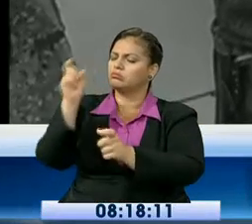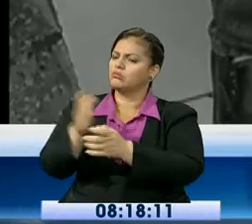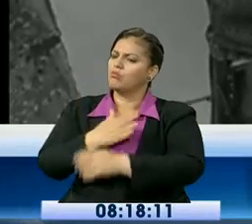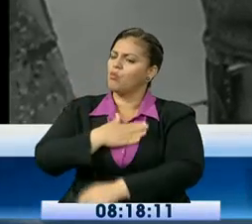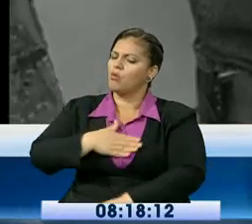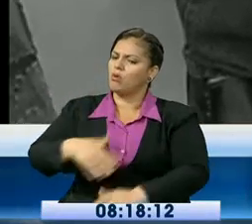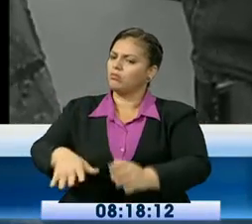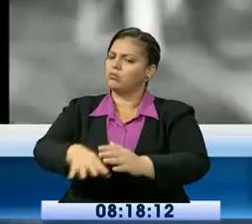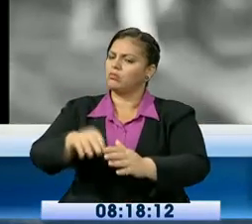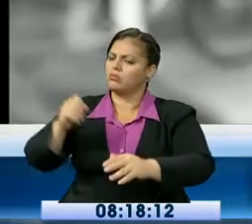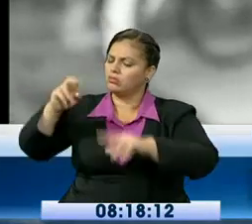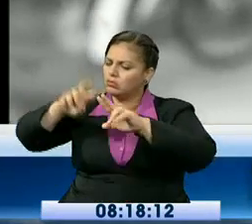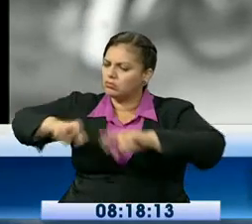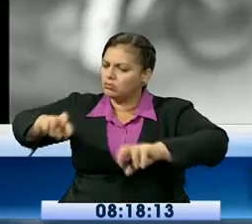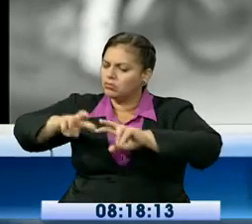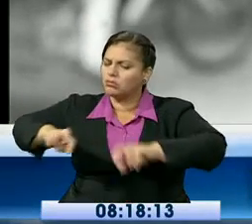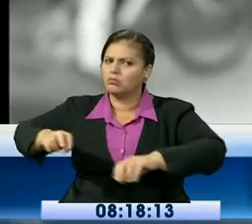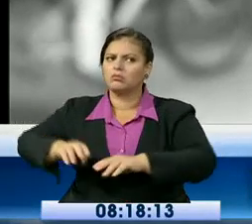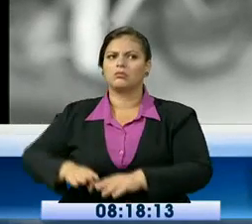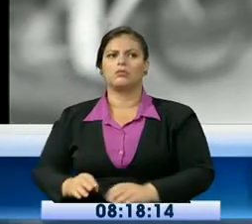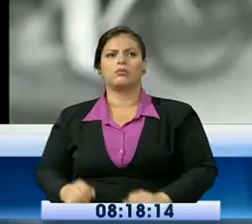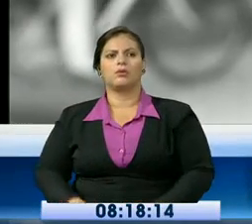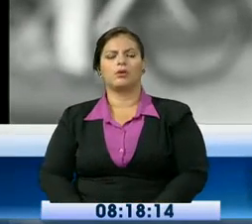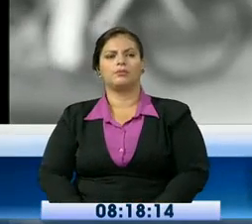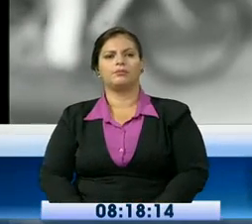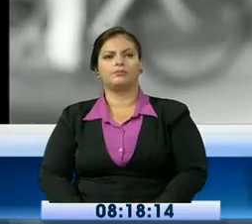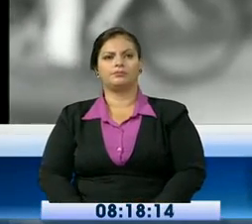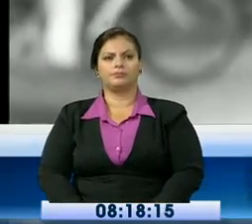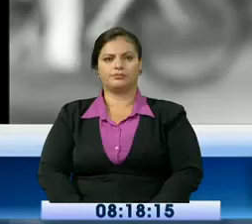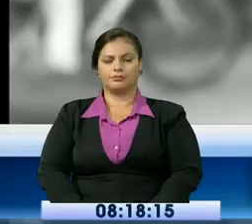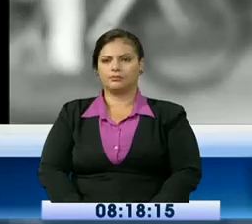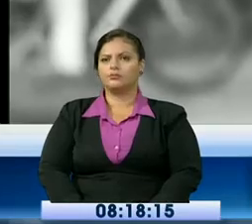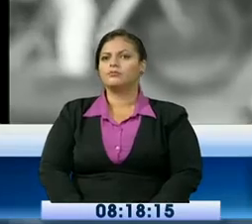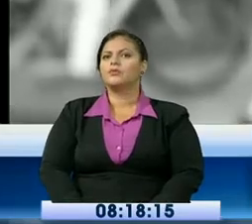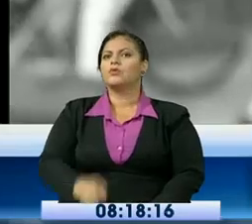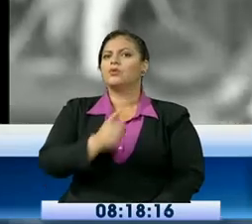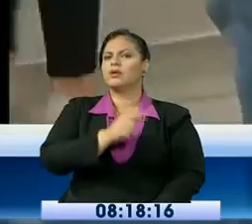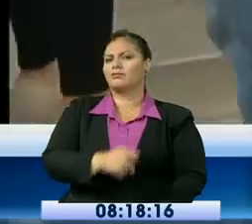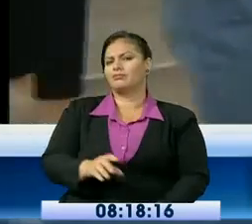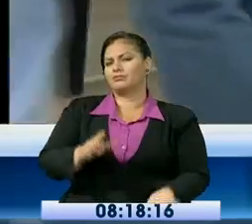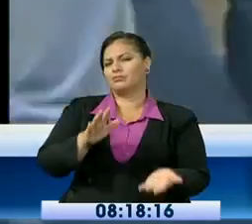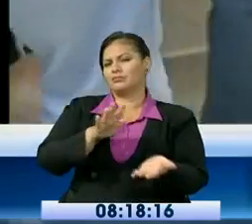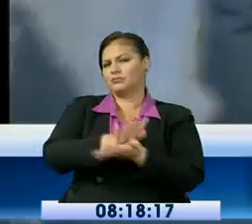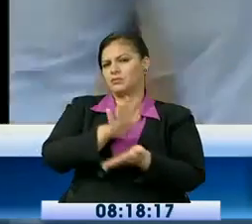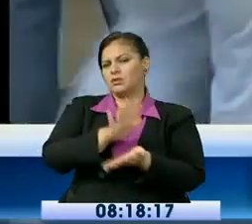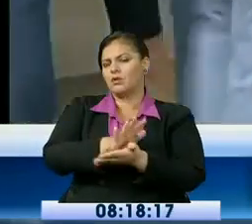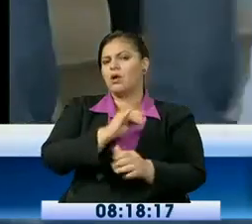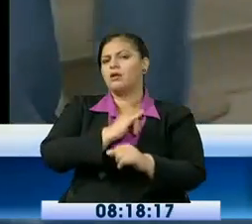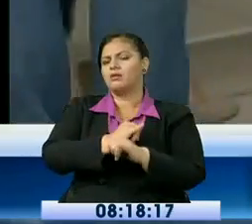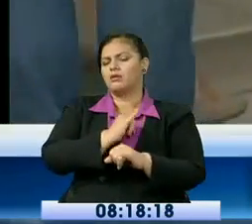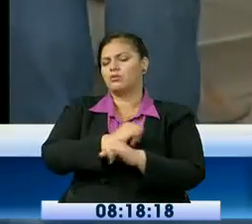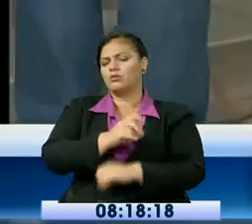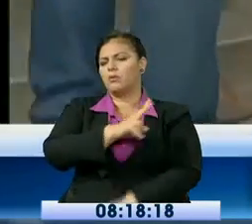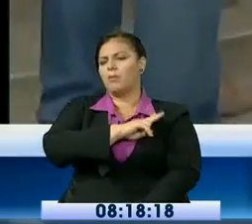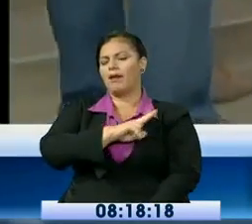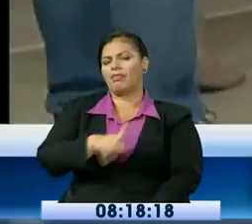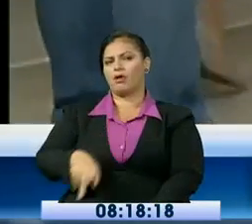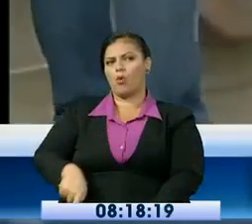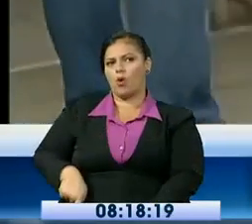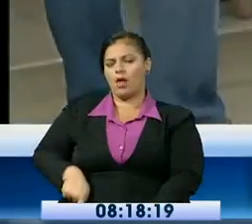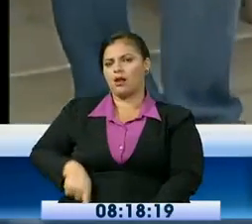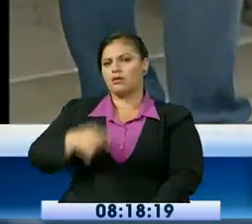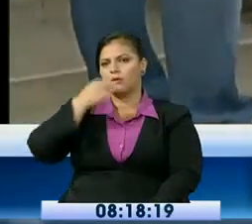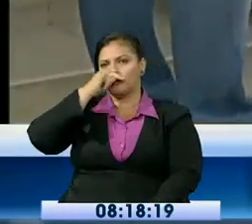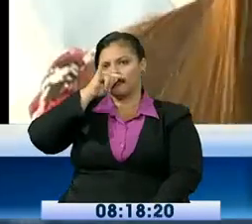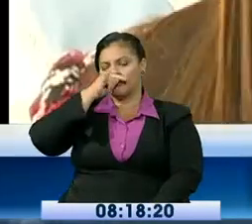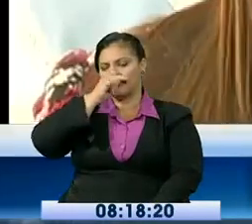un profesor de una institución particular que habría abusado de al menos 13 niños dentro de un salón de arte. Conocemos o sabemos